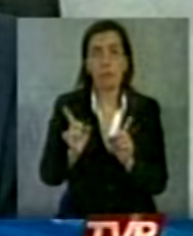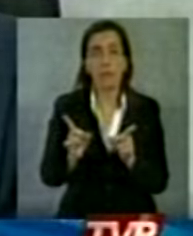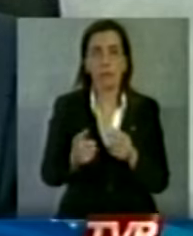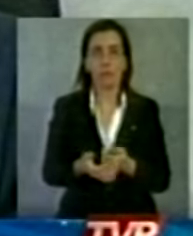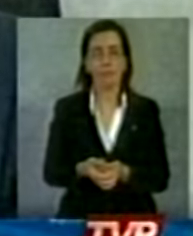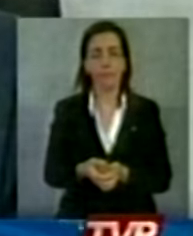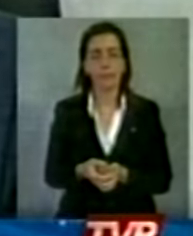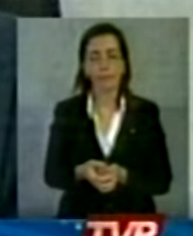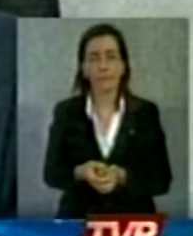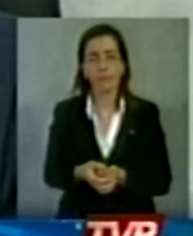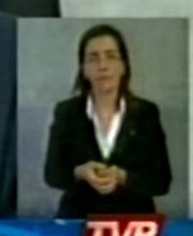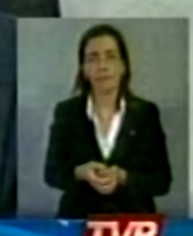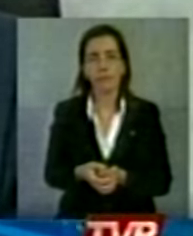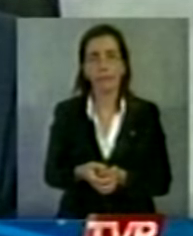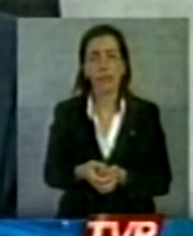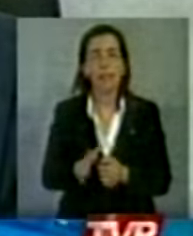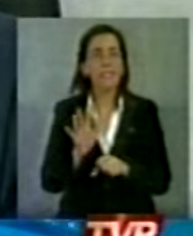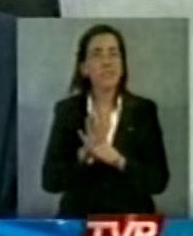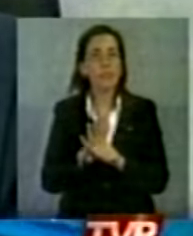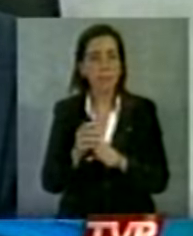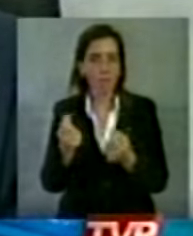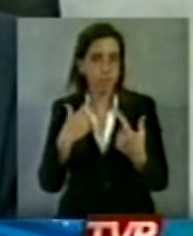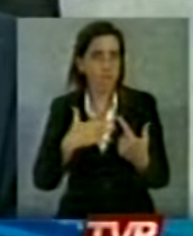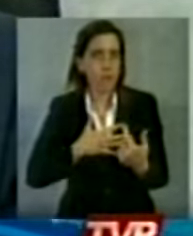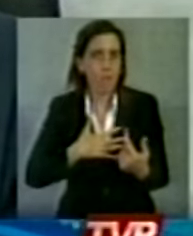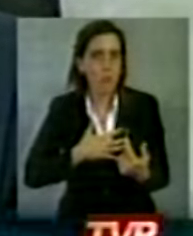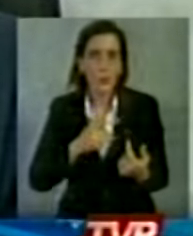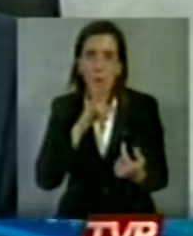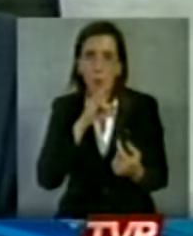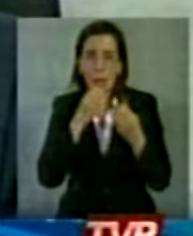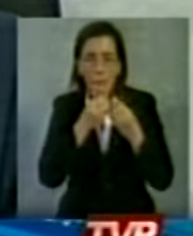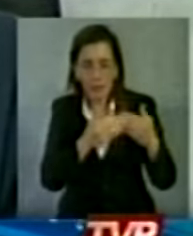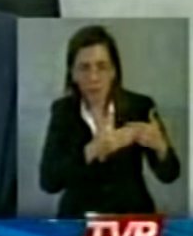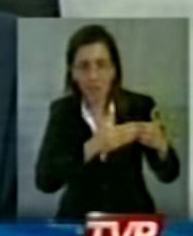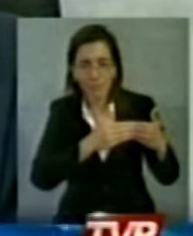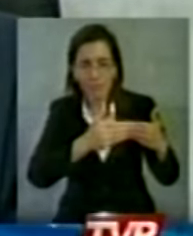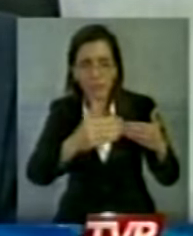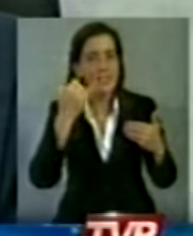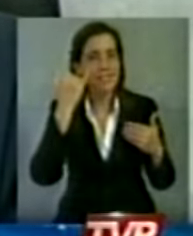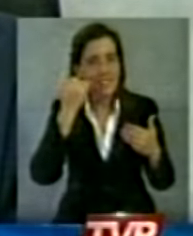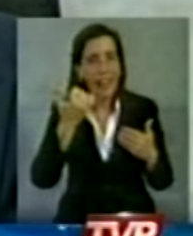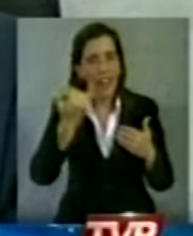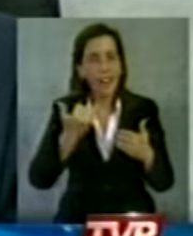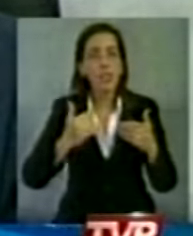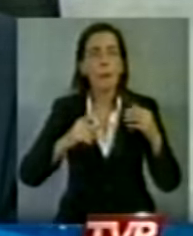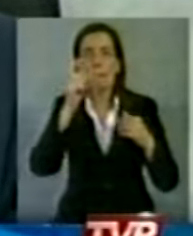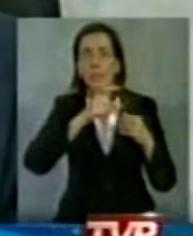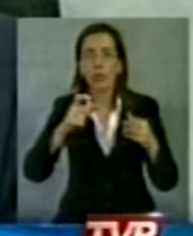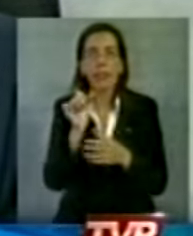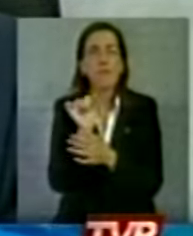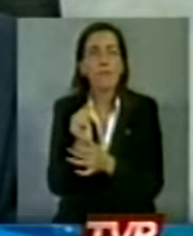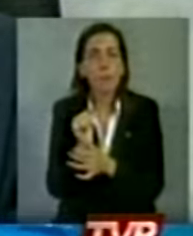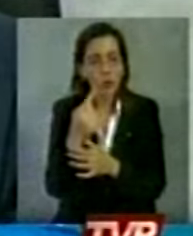aseveración. Desde este ADN inicial celebramos el largo recorrido de haber construido una sociedad del